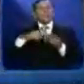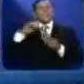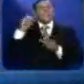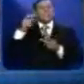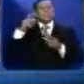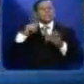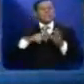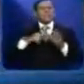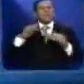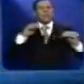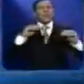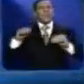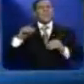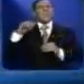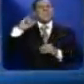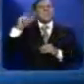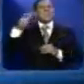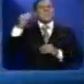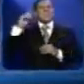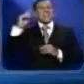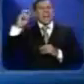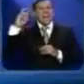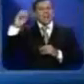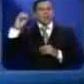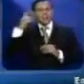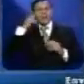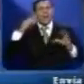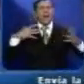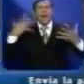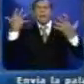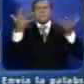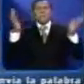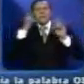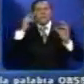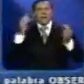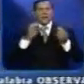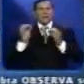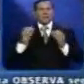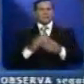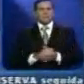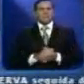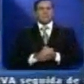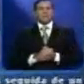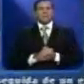con ritmo gitano, donde el artista se puso un ambiente para la interpretación.